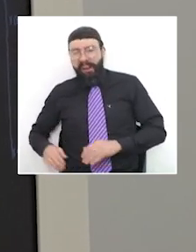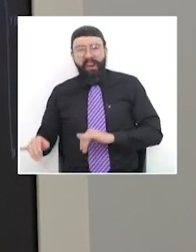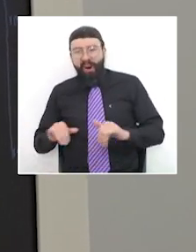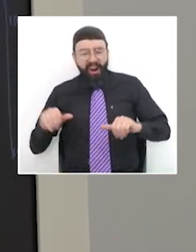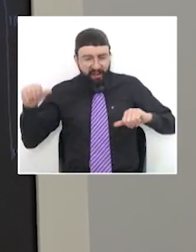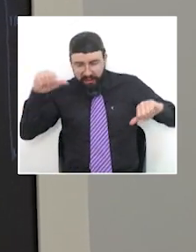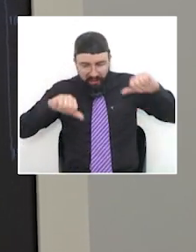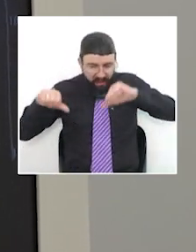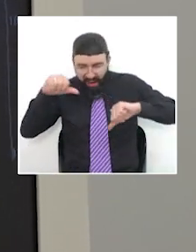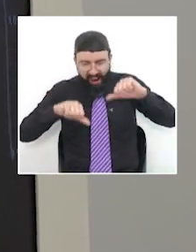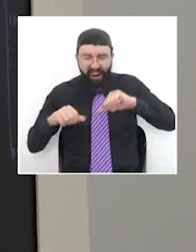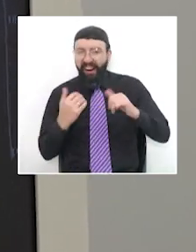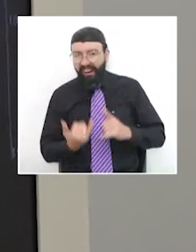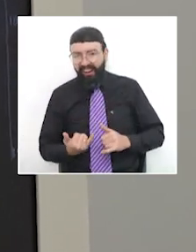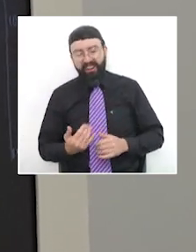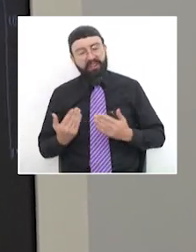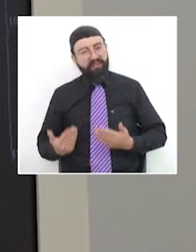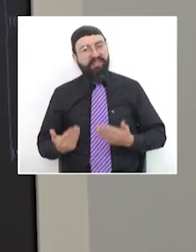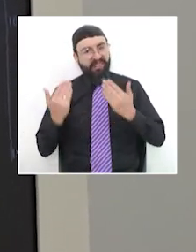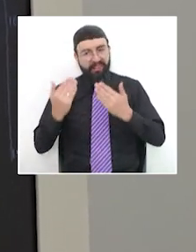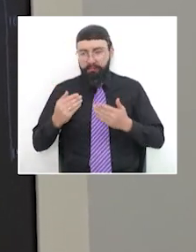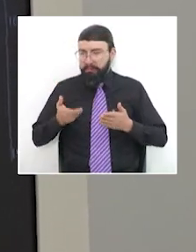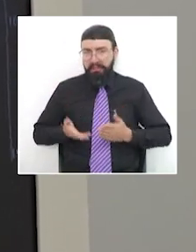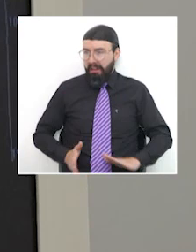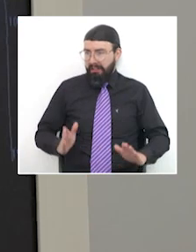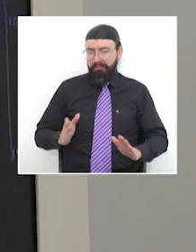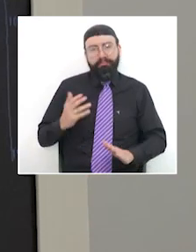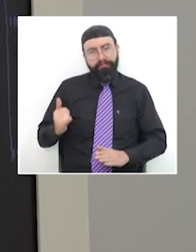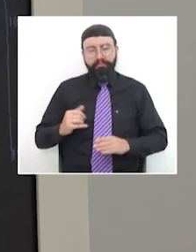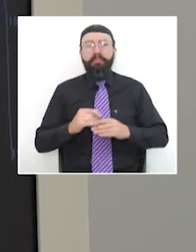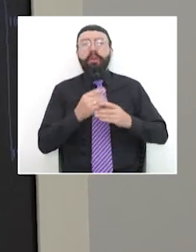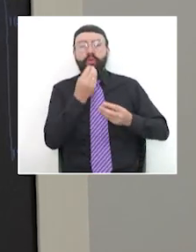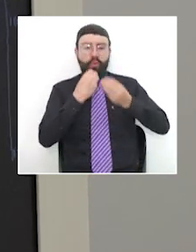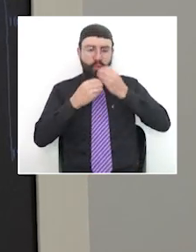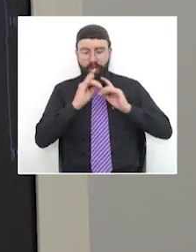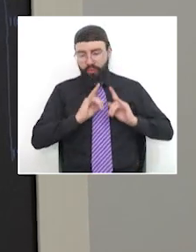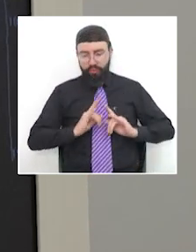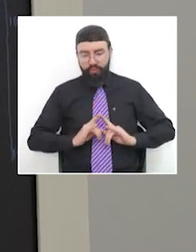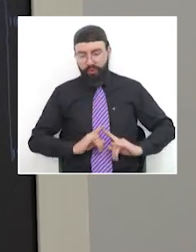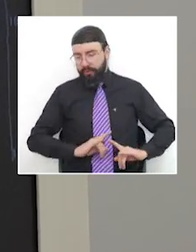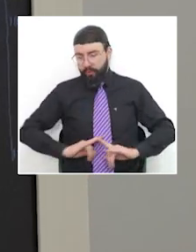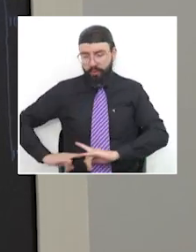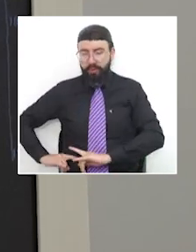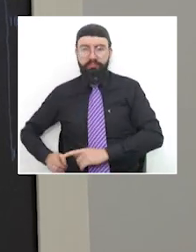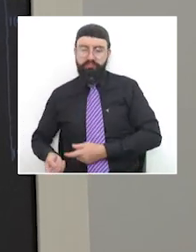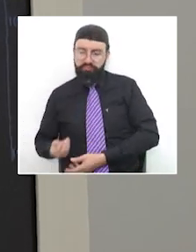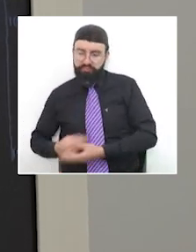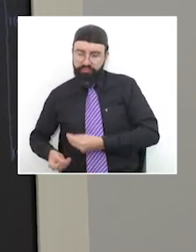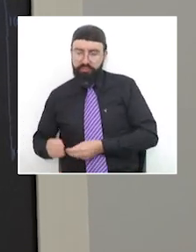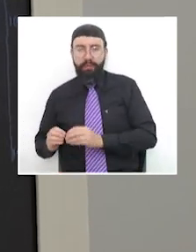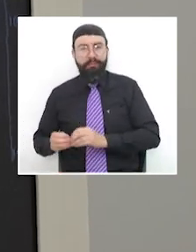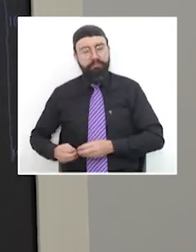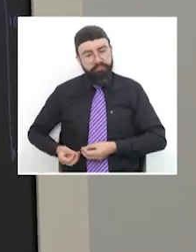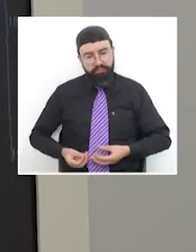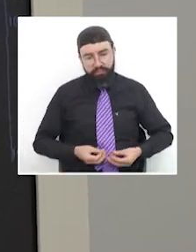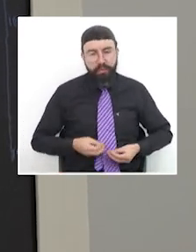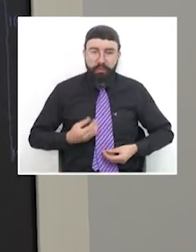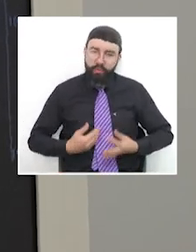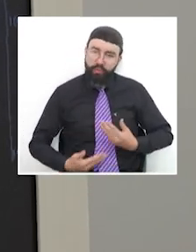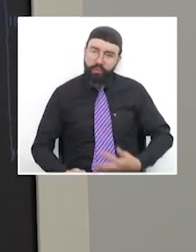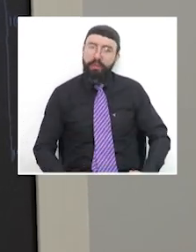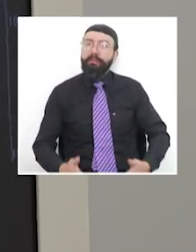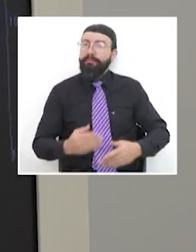laboratorio y que nos ha funcionado desde el momento pues prácticamente de la concepción, de que se empezaron